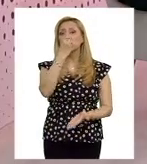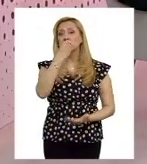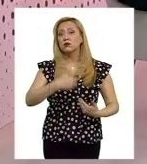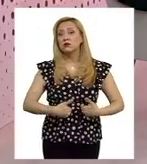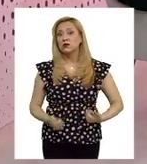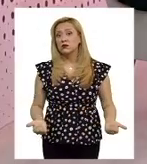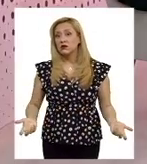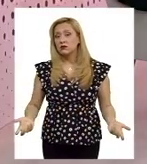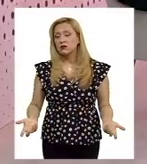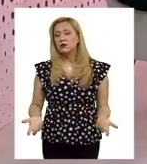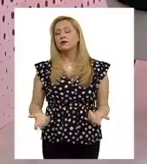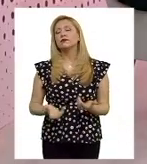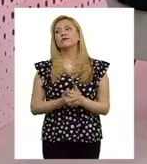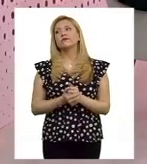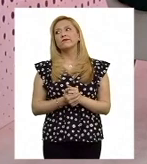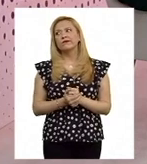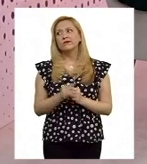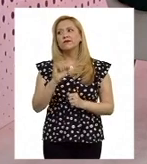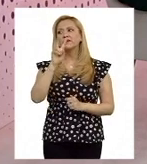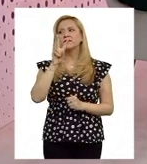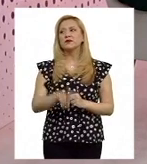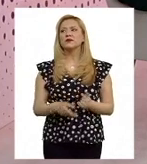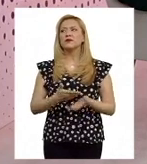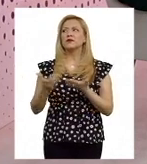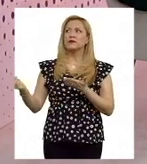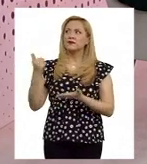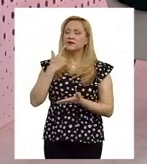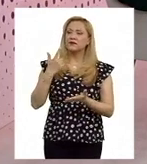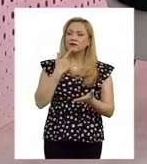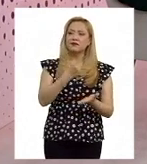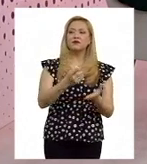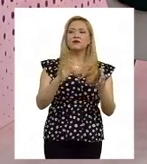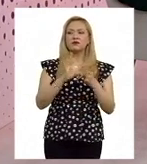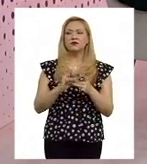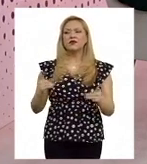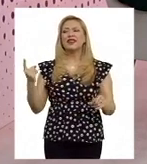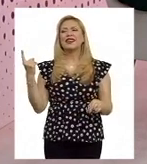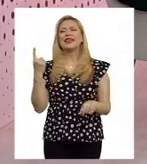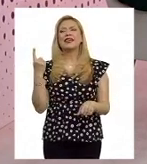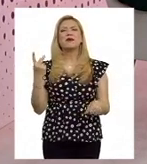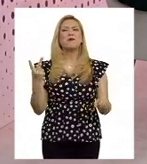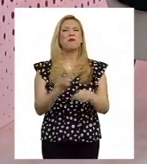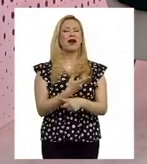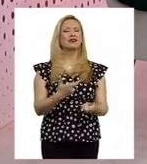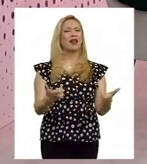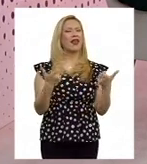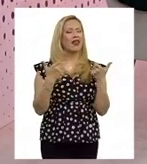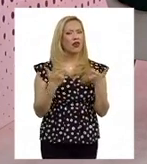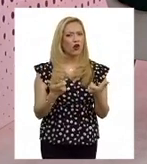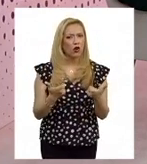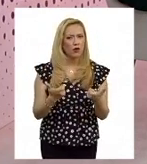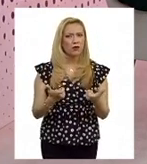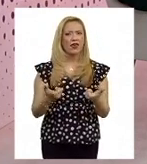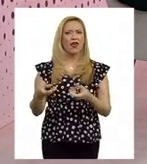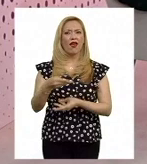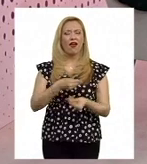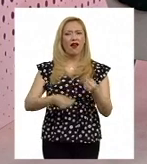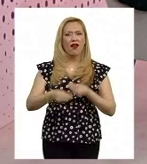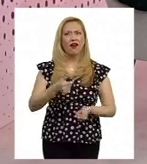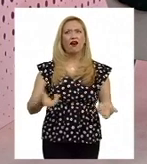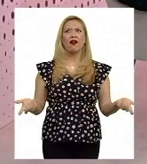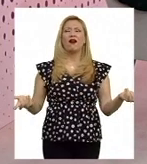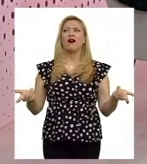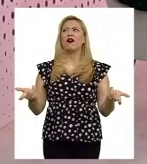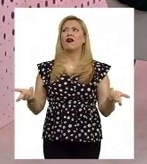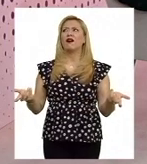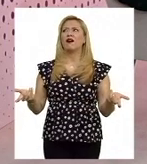esto que ya nos empieza a enmarcar Viviana. ¿Qué pasa en las economías? ¿Qué pasa, digo, sobre todo por eso